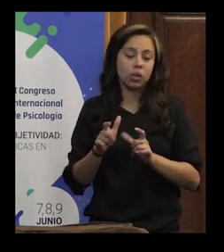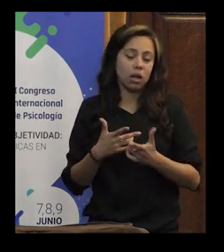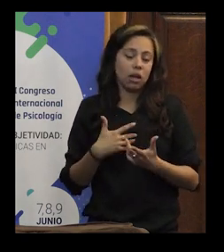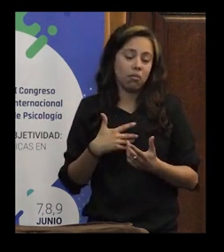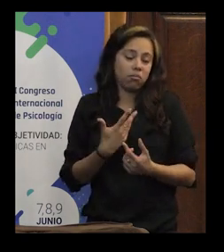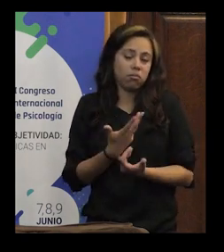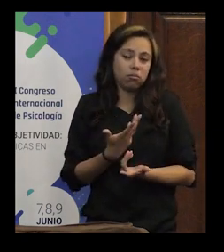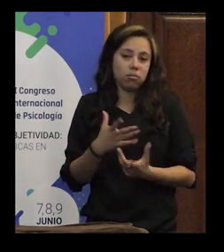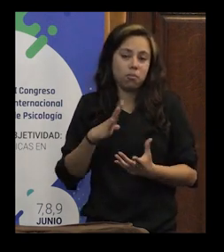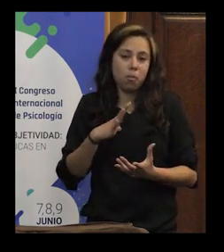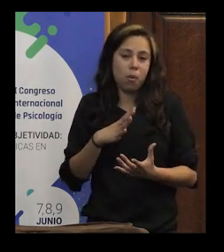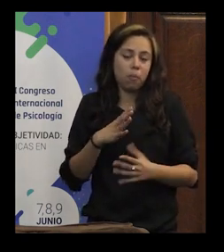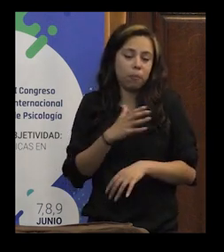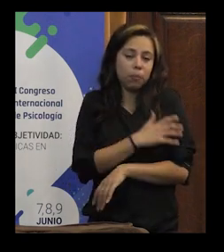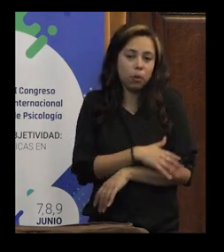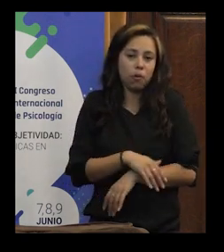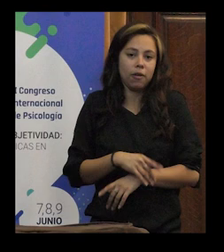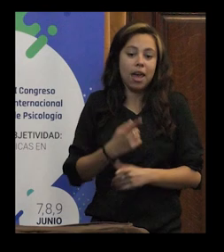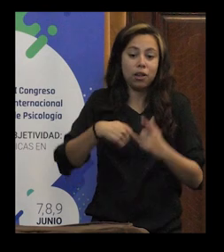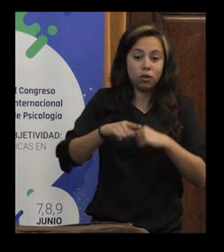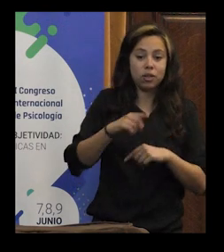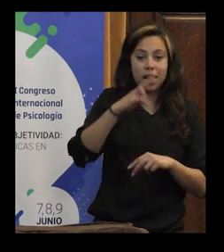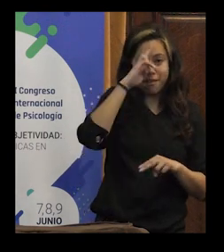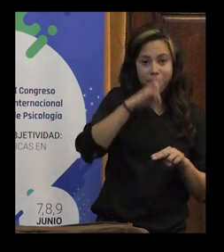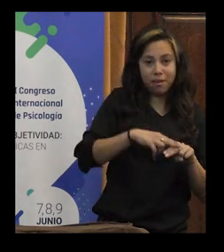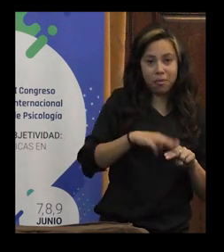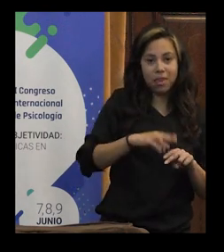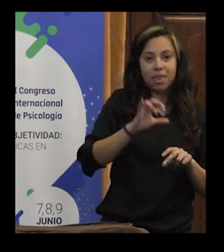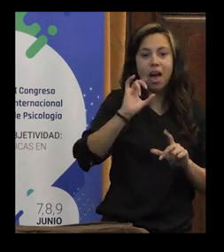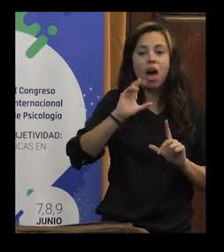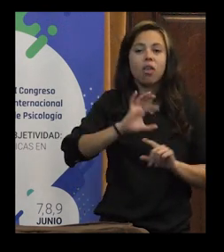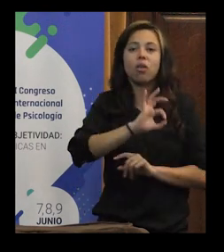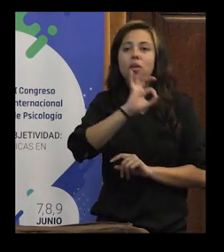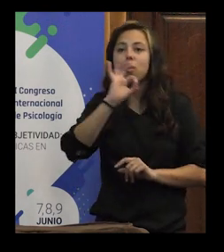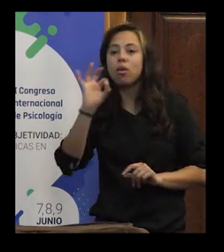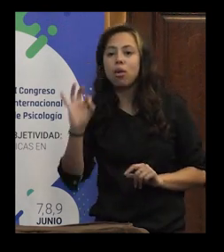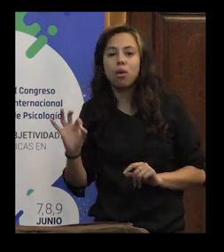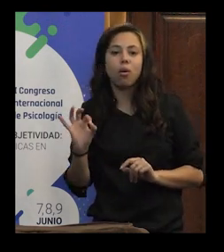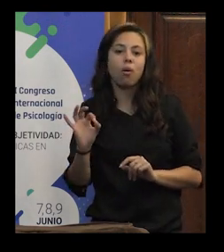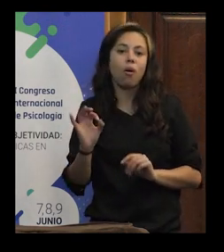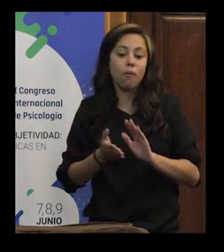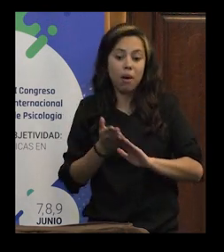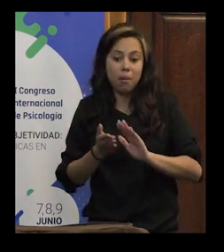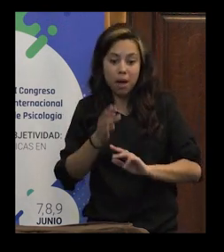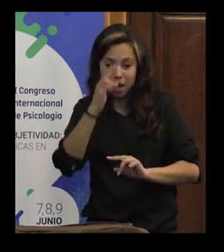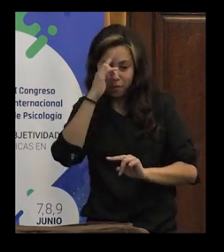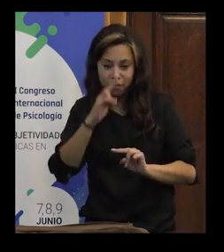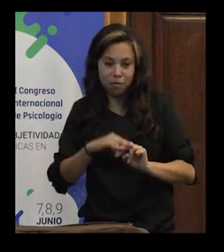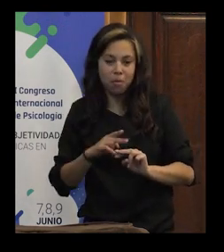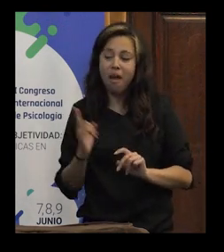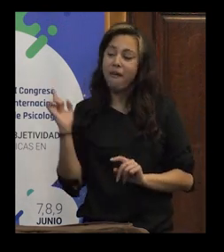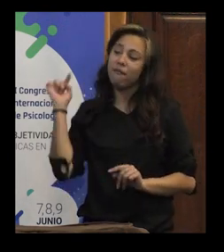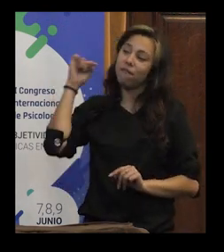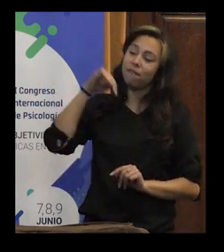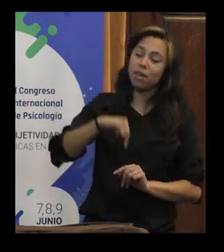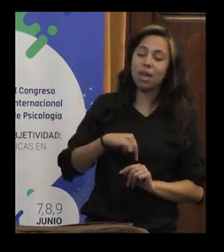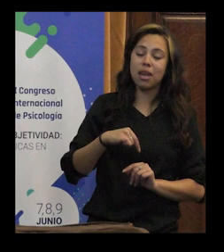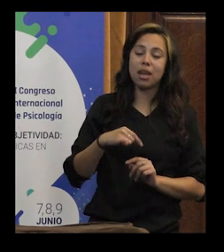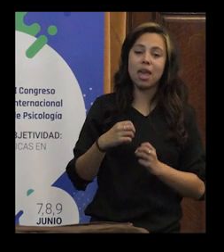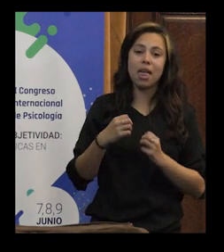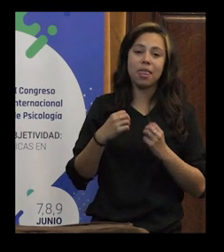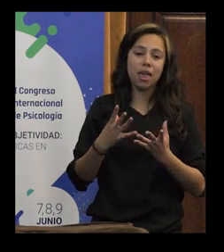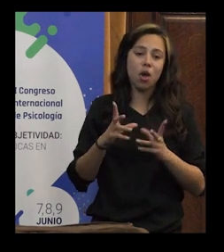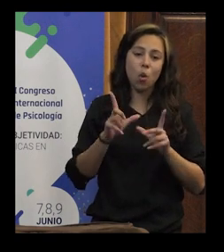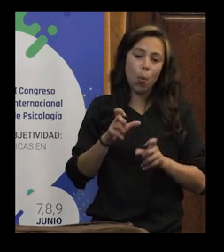una enfermedad o patología se considera como genética, deja de ser una cuestión